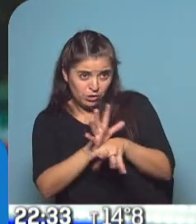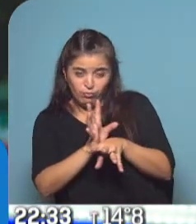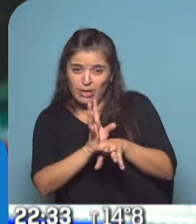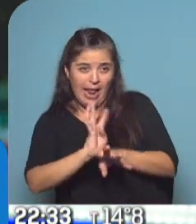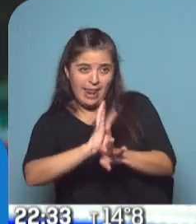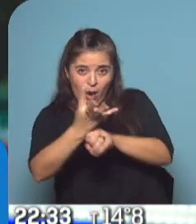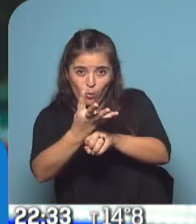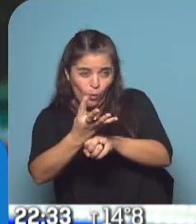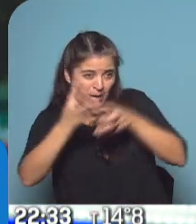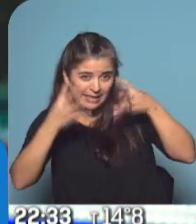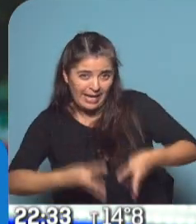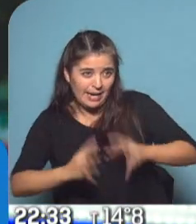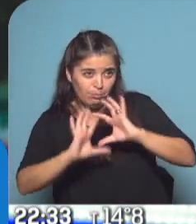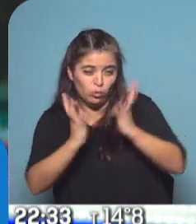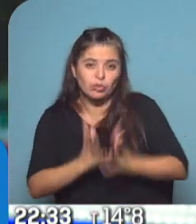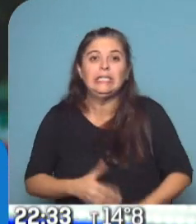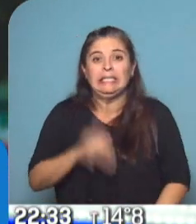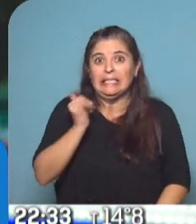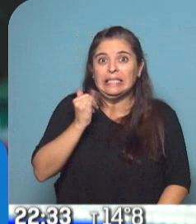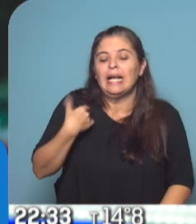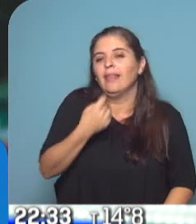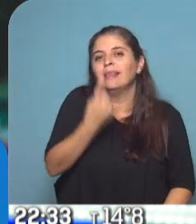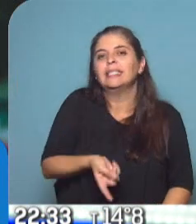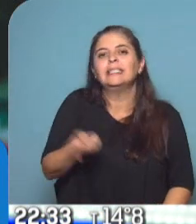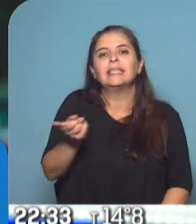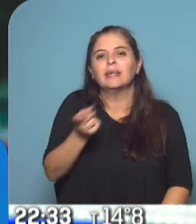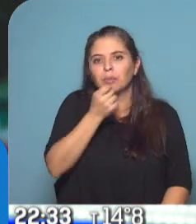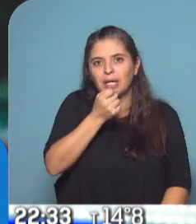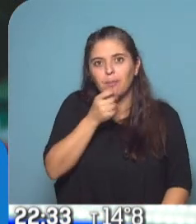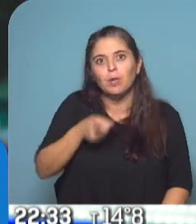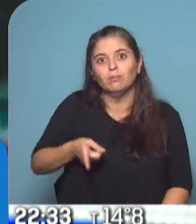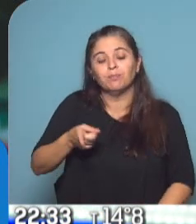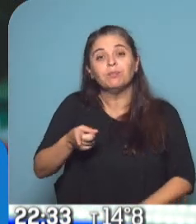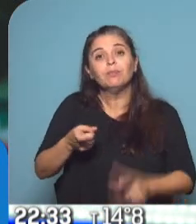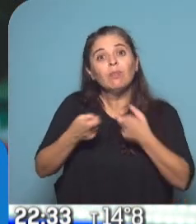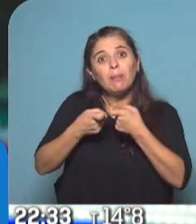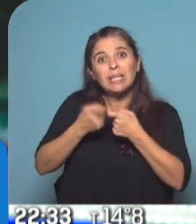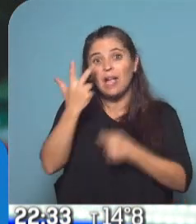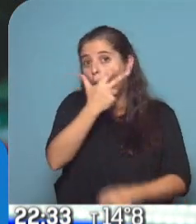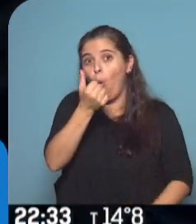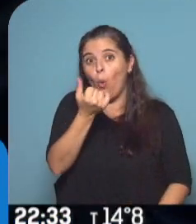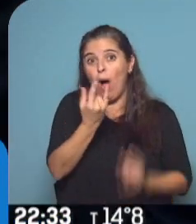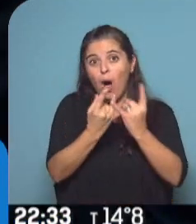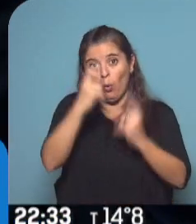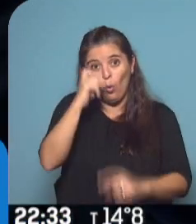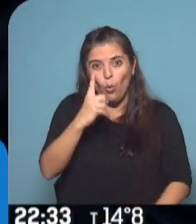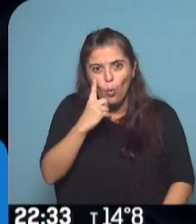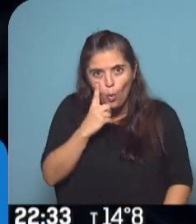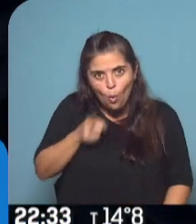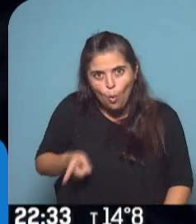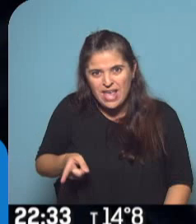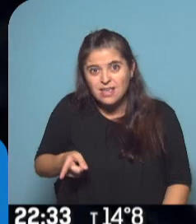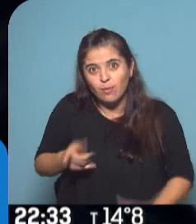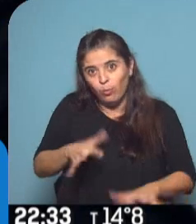empresa más allá de 2 escandinavas que le disputan muy parcialmente su liderazgo y en ese sentido es y se entiende la preocupación detrás